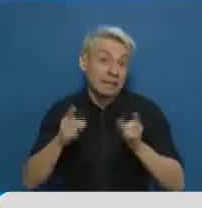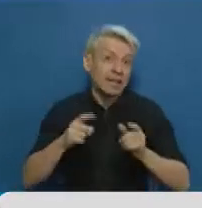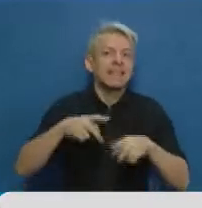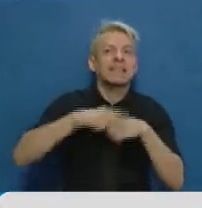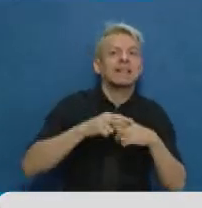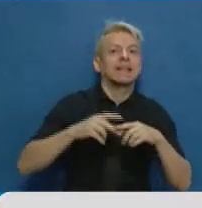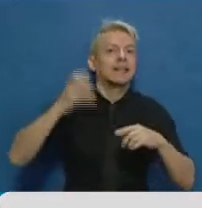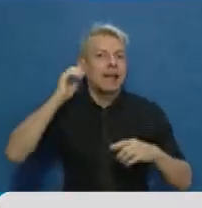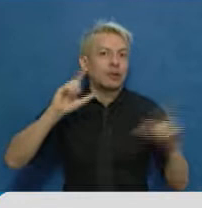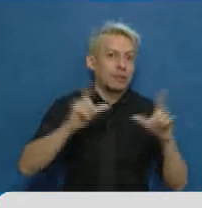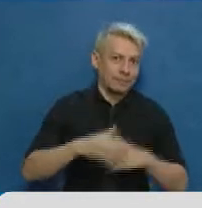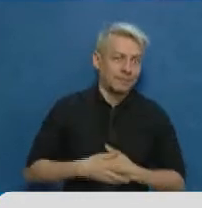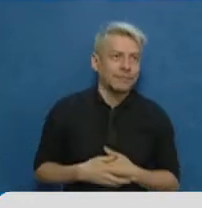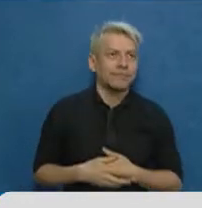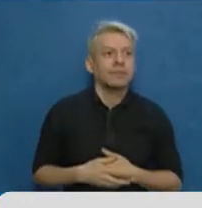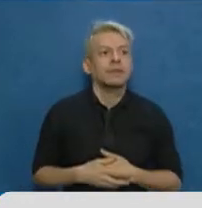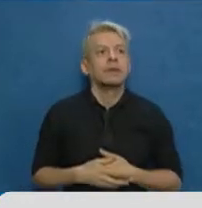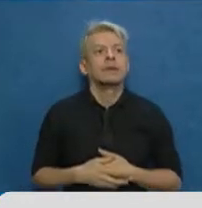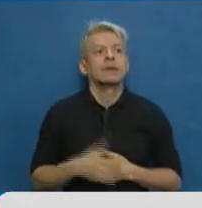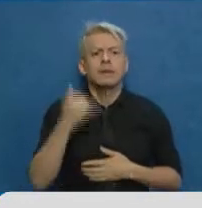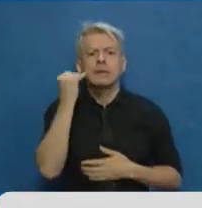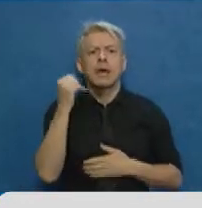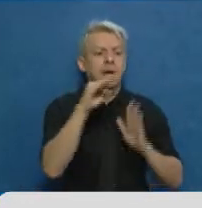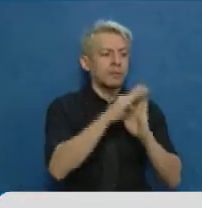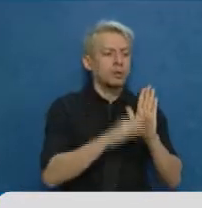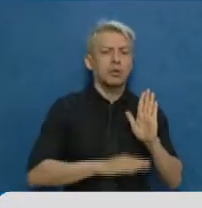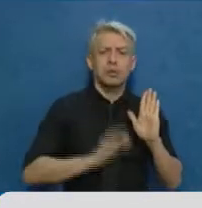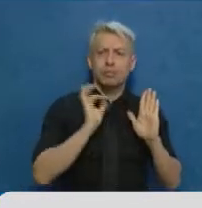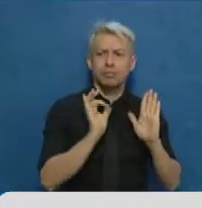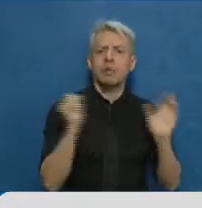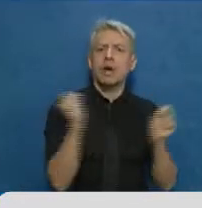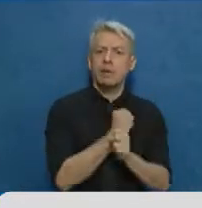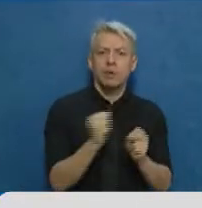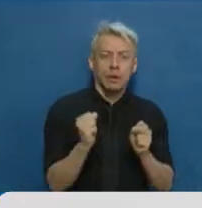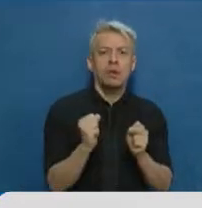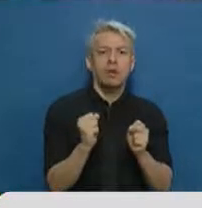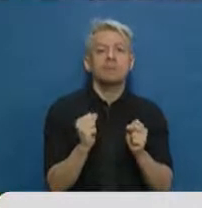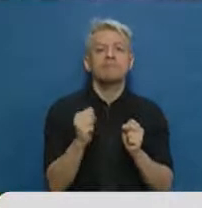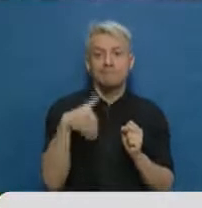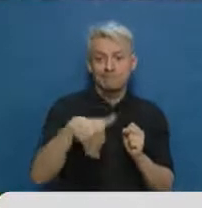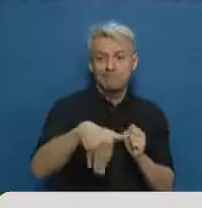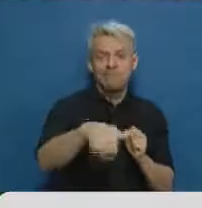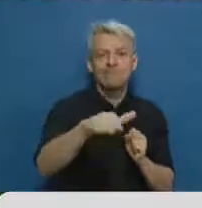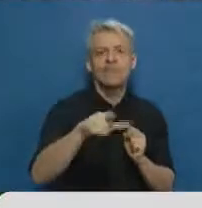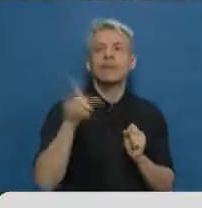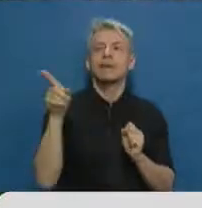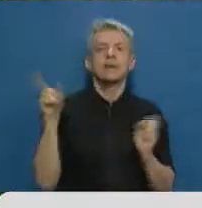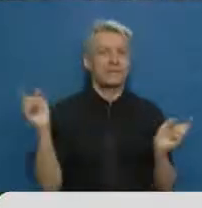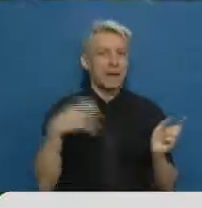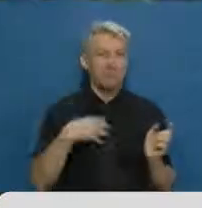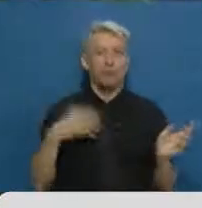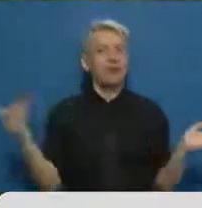universidad ha recibido los protocolos y los instructivos aprobados para el retorno a la presencialidad, pero